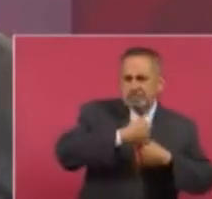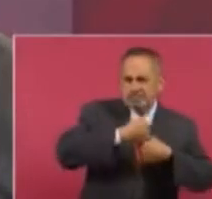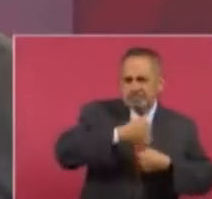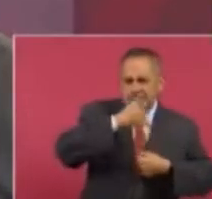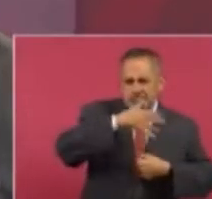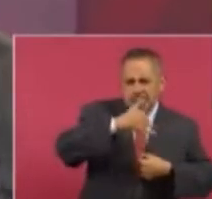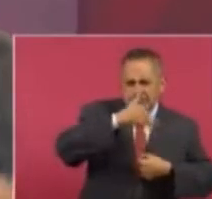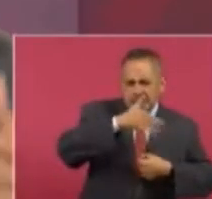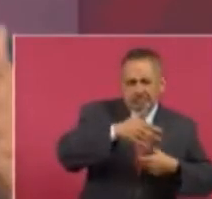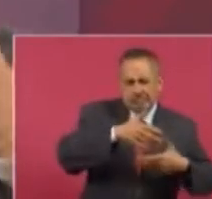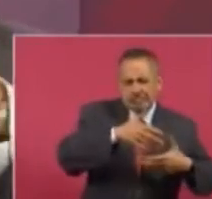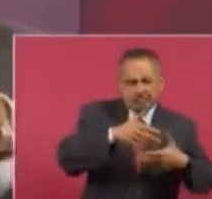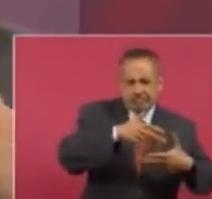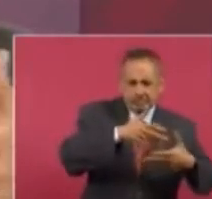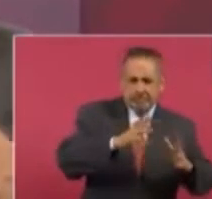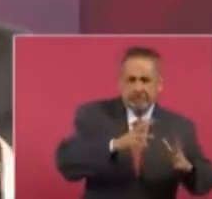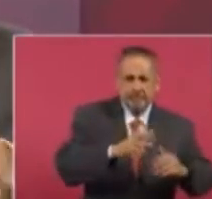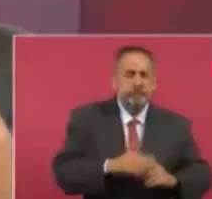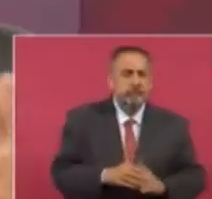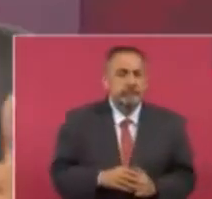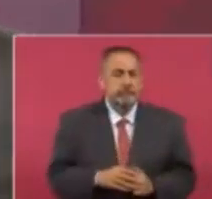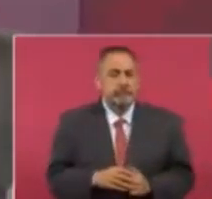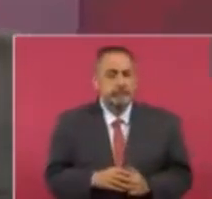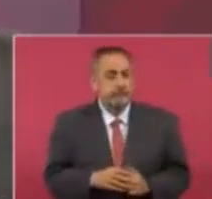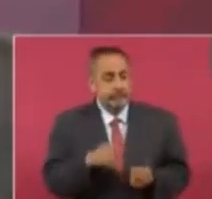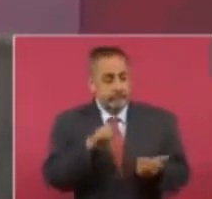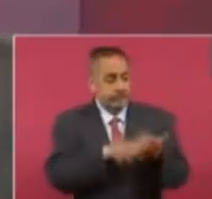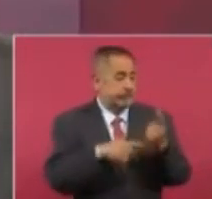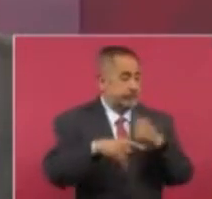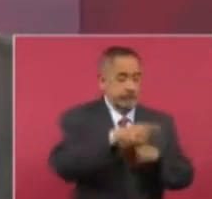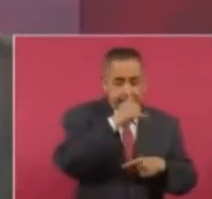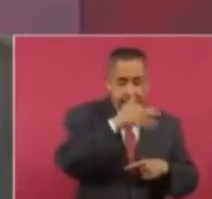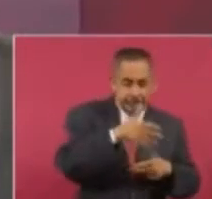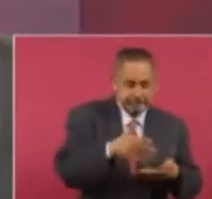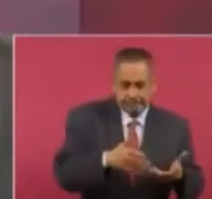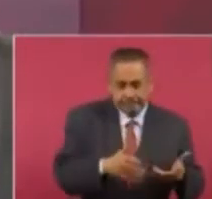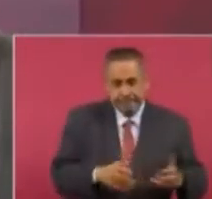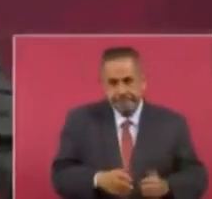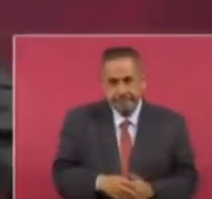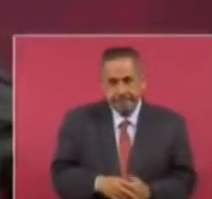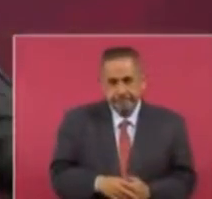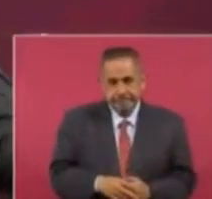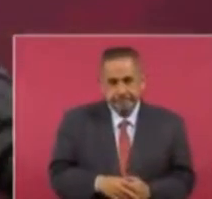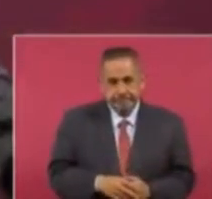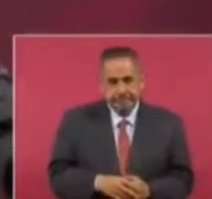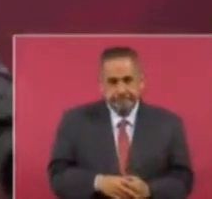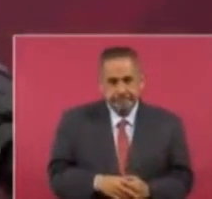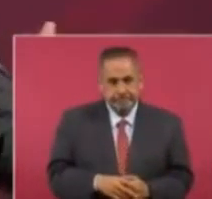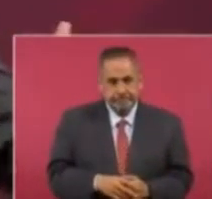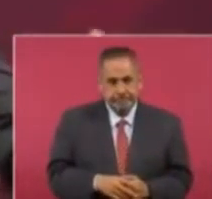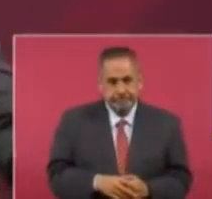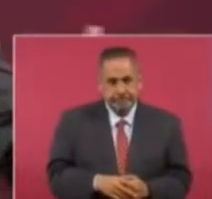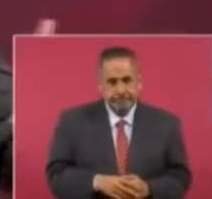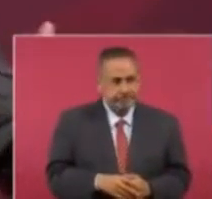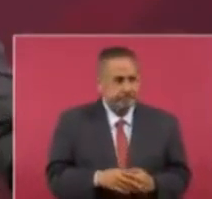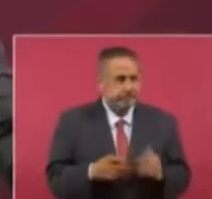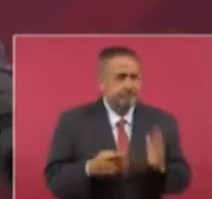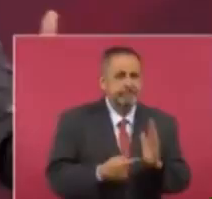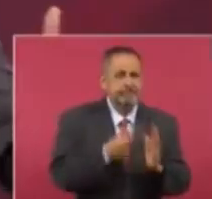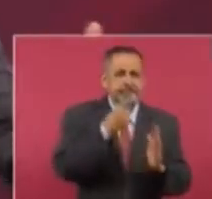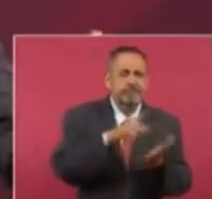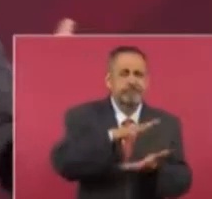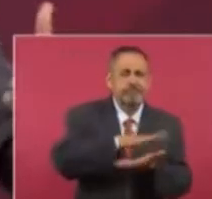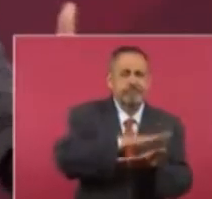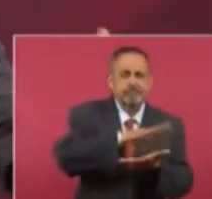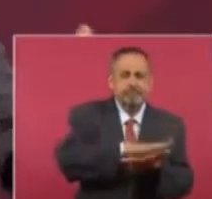Ciudad Juárez en donde murieron 40 migrantes según el presidente Andrés Manuel López Obrador quien tenía la llave de